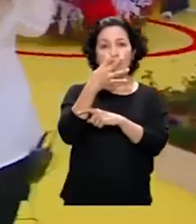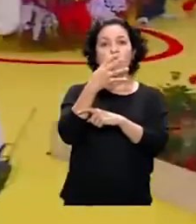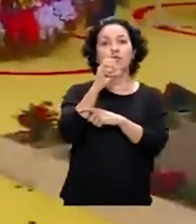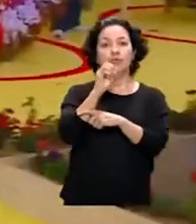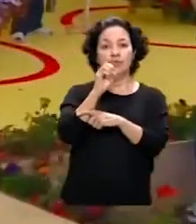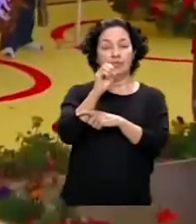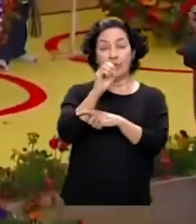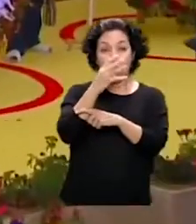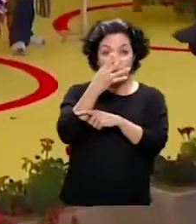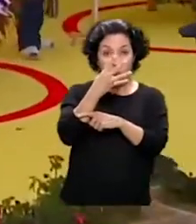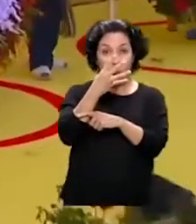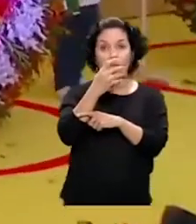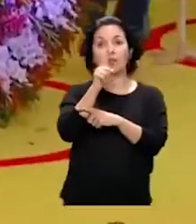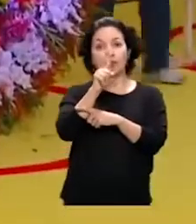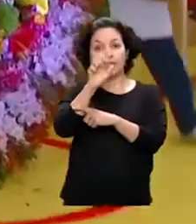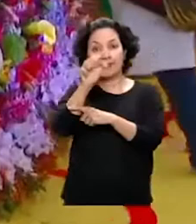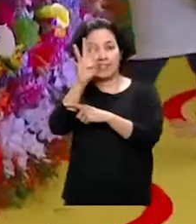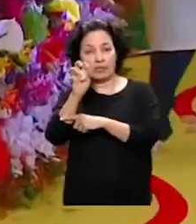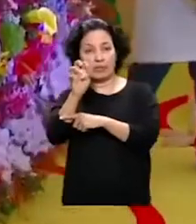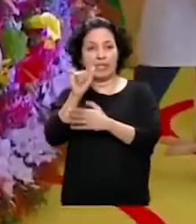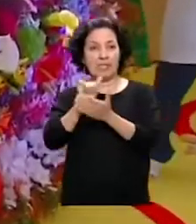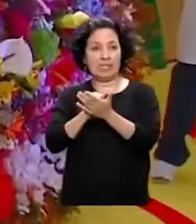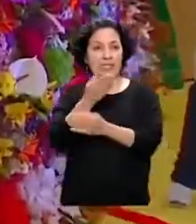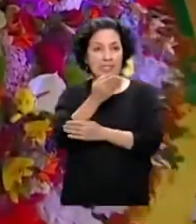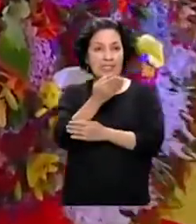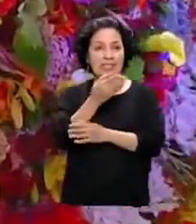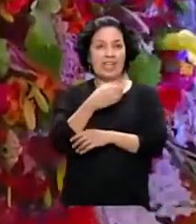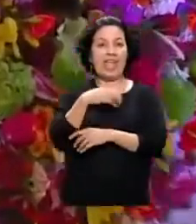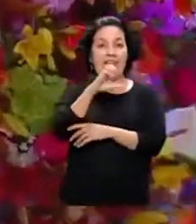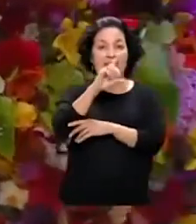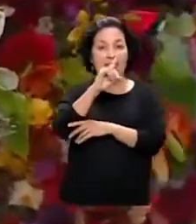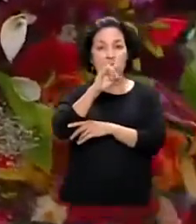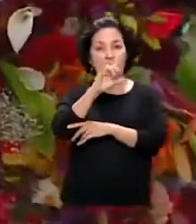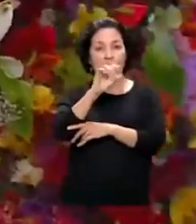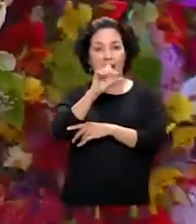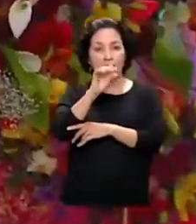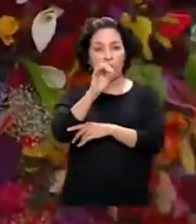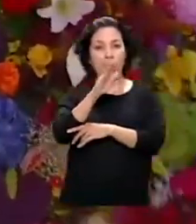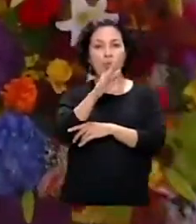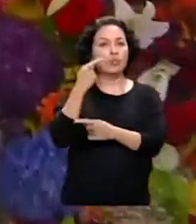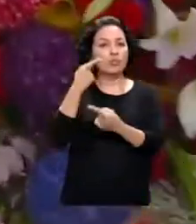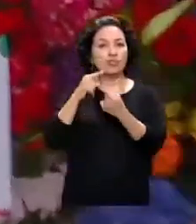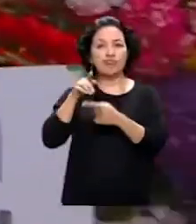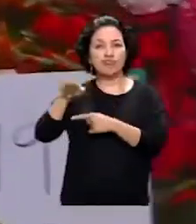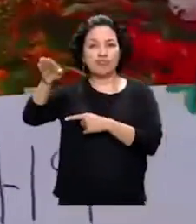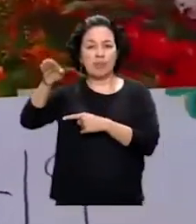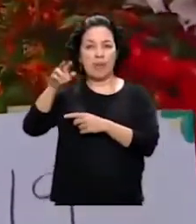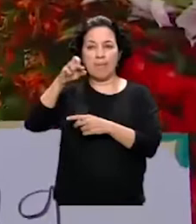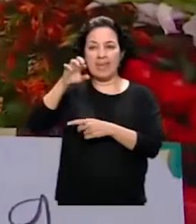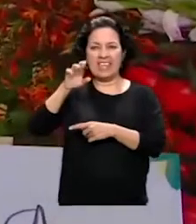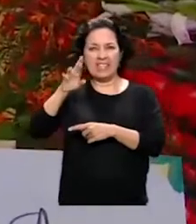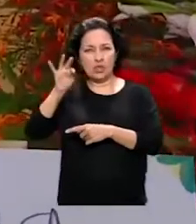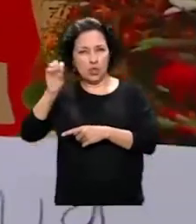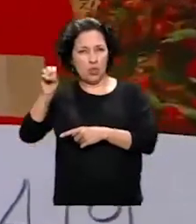419, Raúl Eduardo Ateortúa, Vereda Perico. Su historia en Medellín lo sabe, llega feria